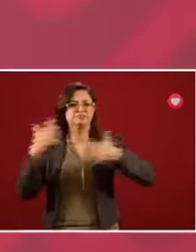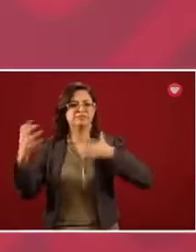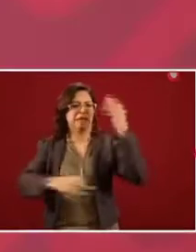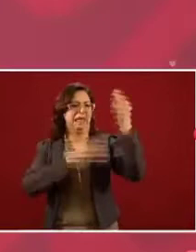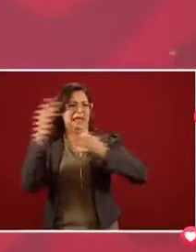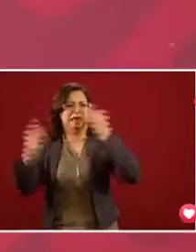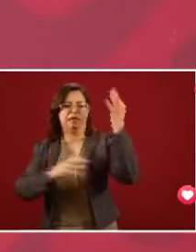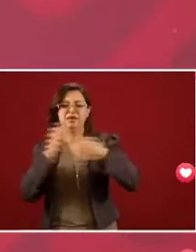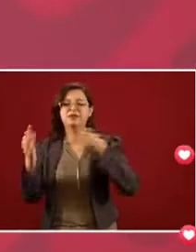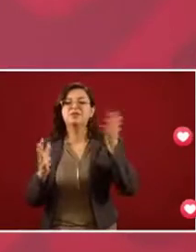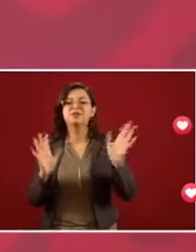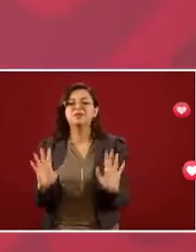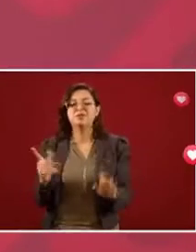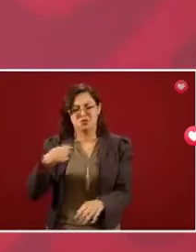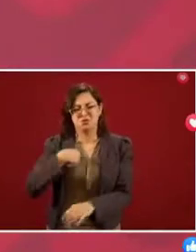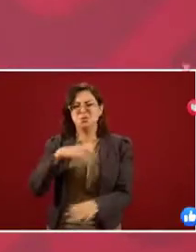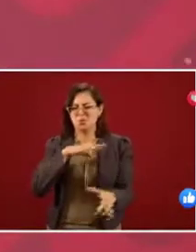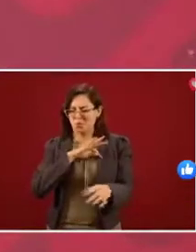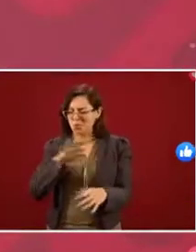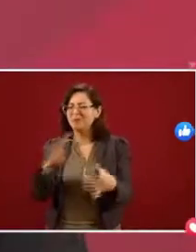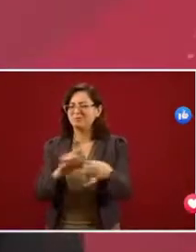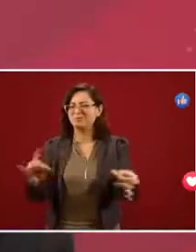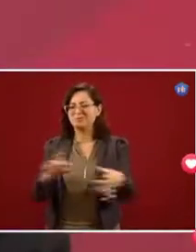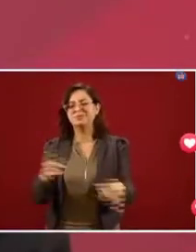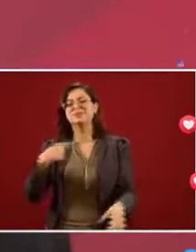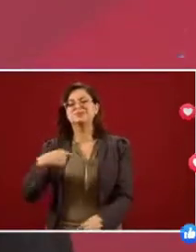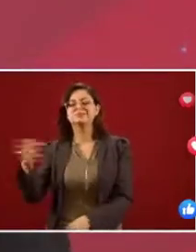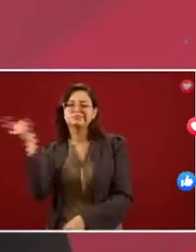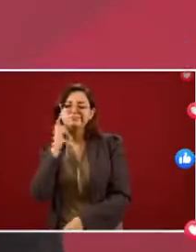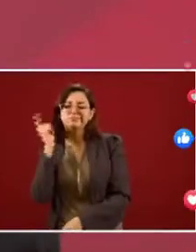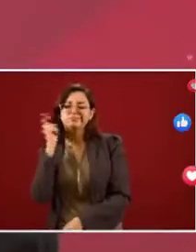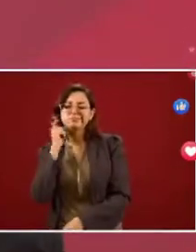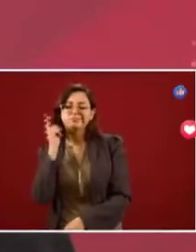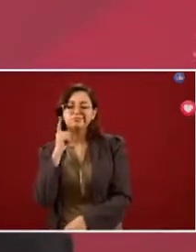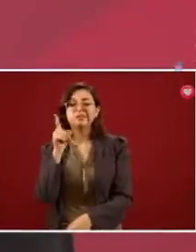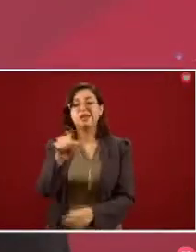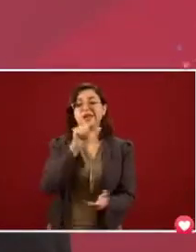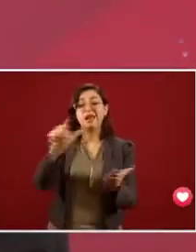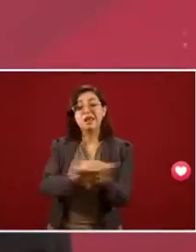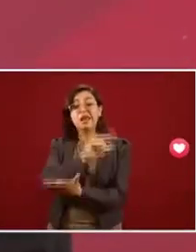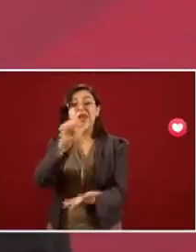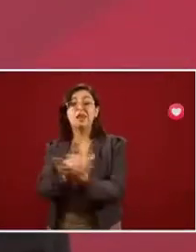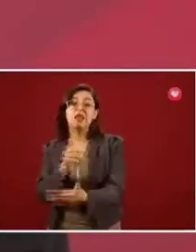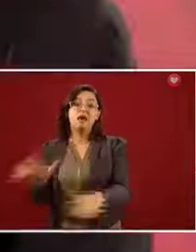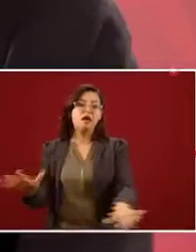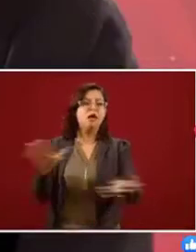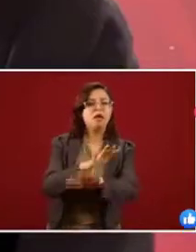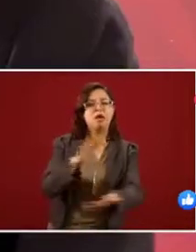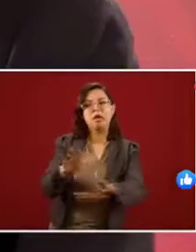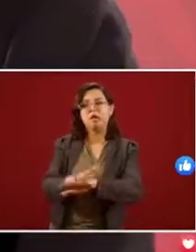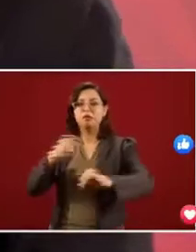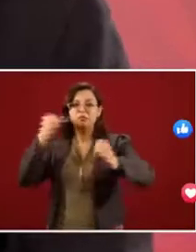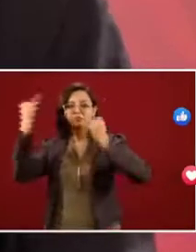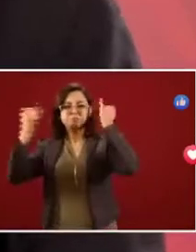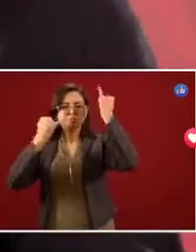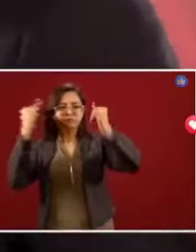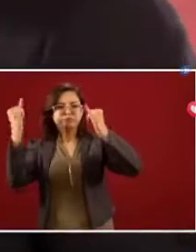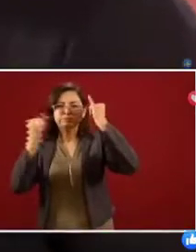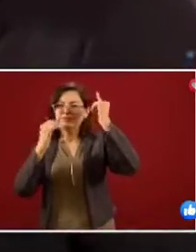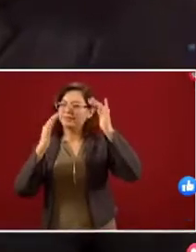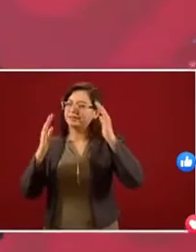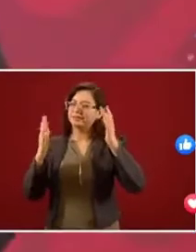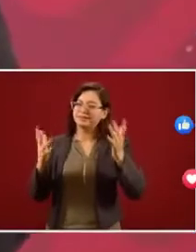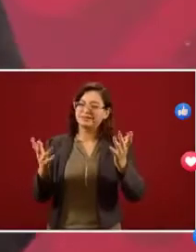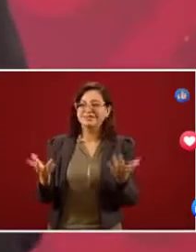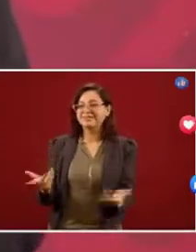cómo me enteré de esta supuesta ley de repente